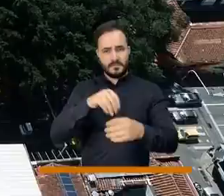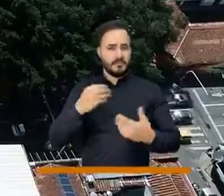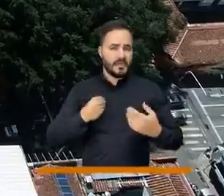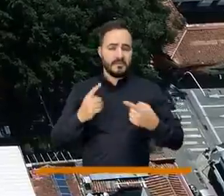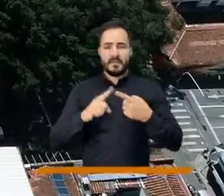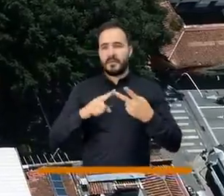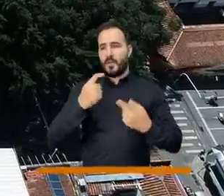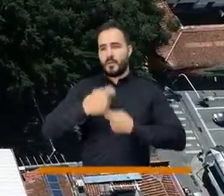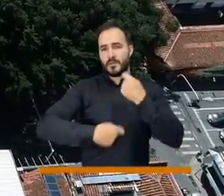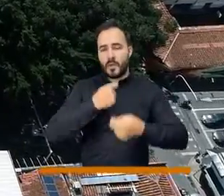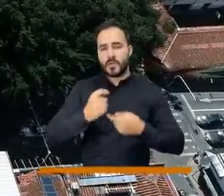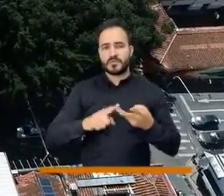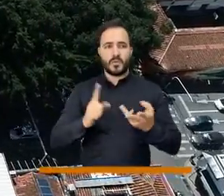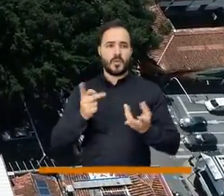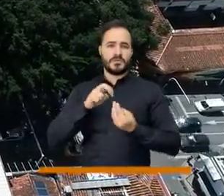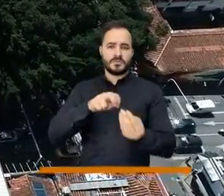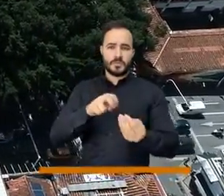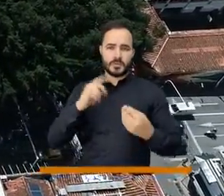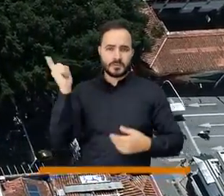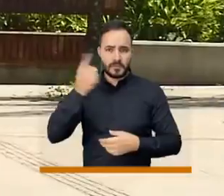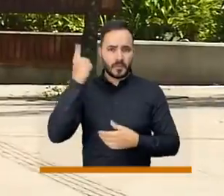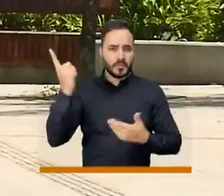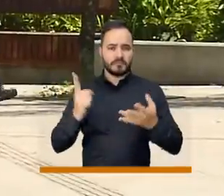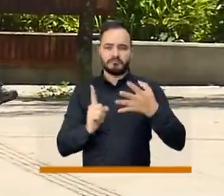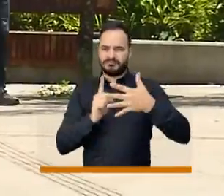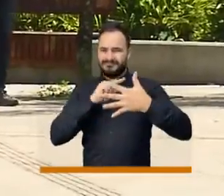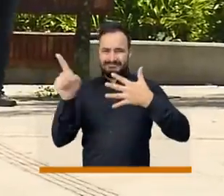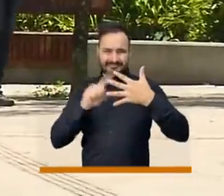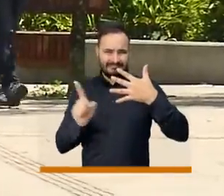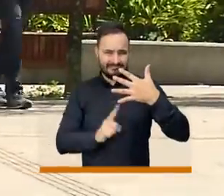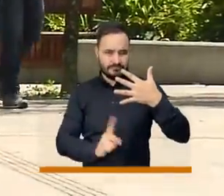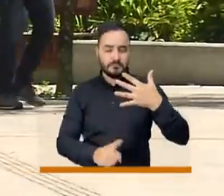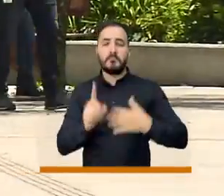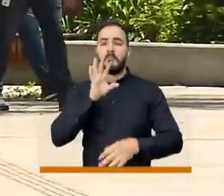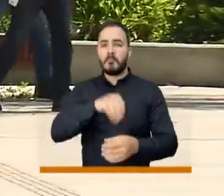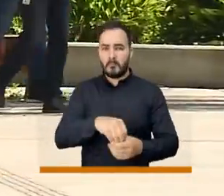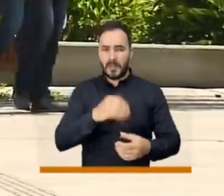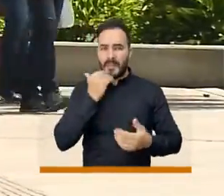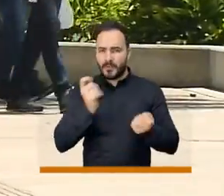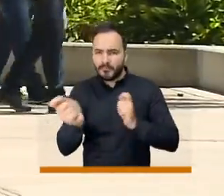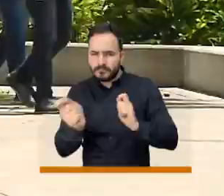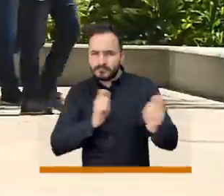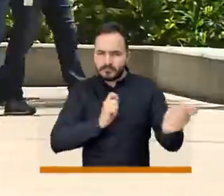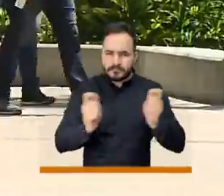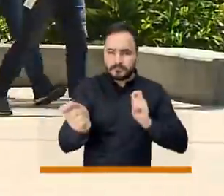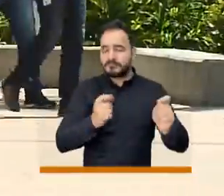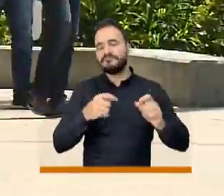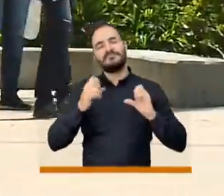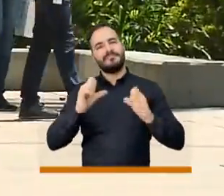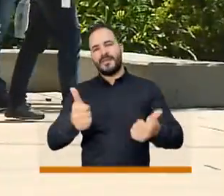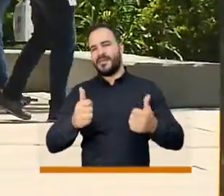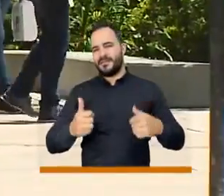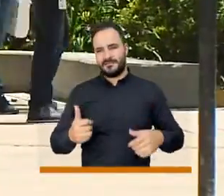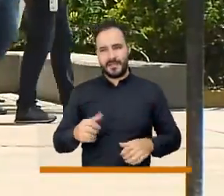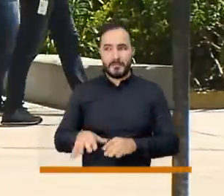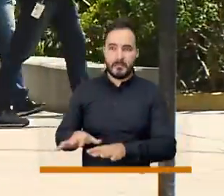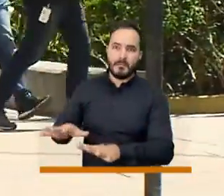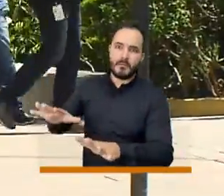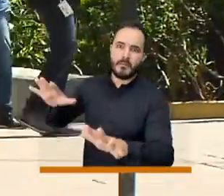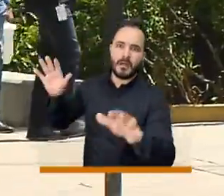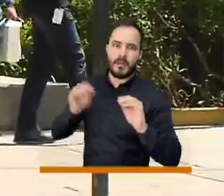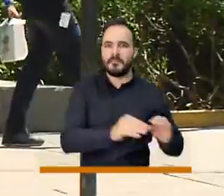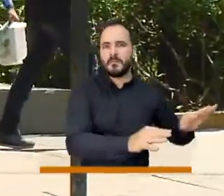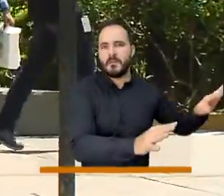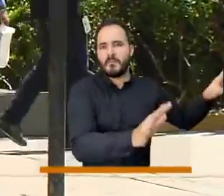transporte público, de espacios residenciales combinados con temas de trabajo, oficinas y demás, esa redensificación podrá generar